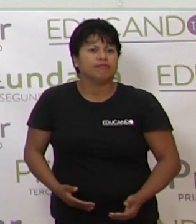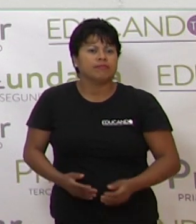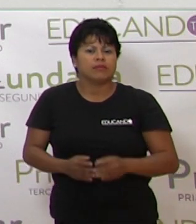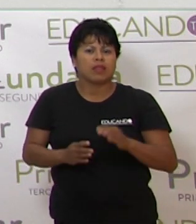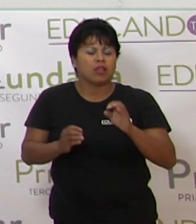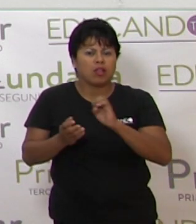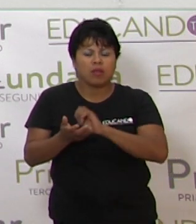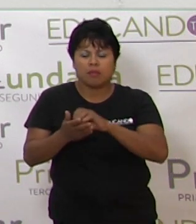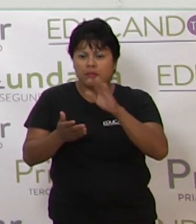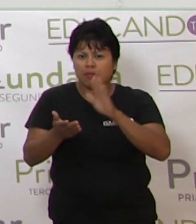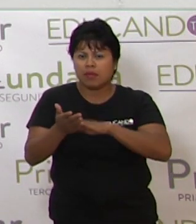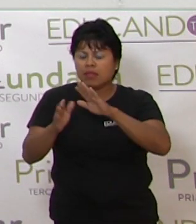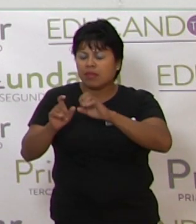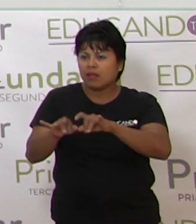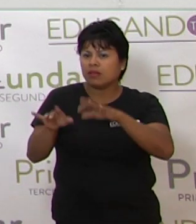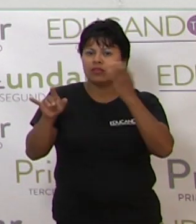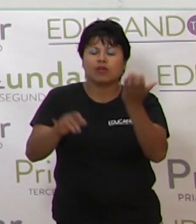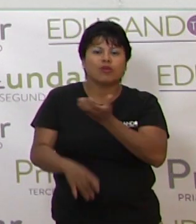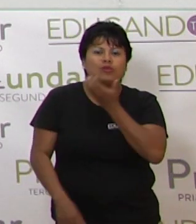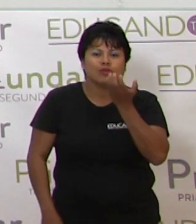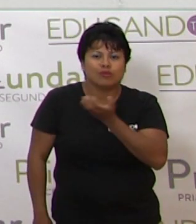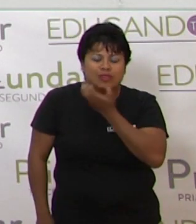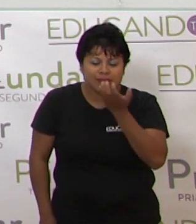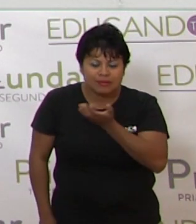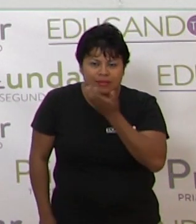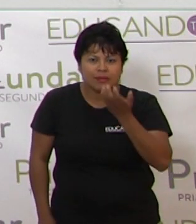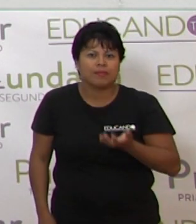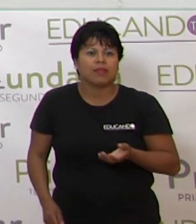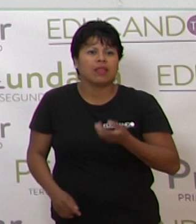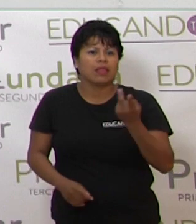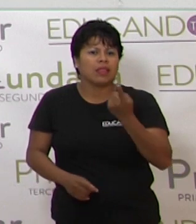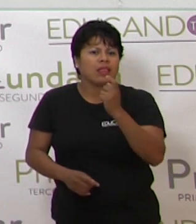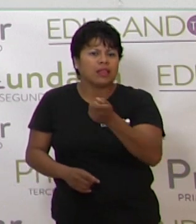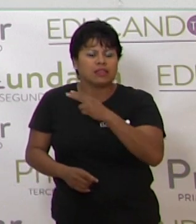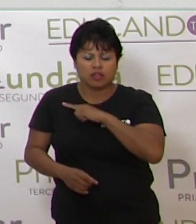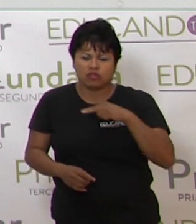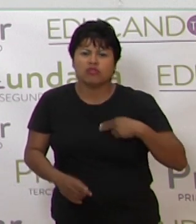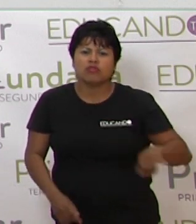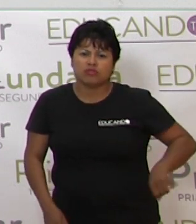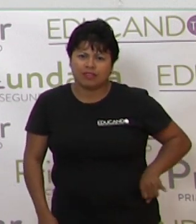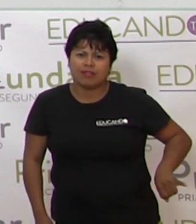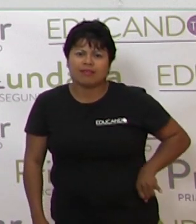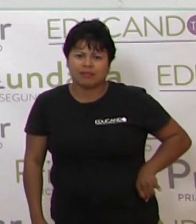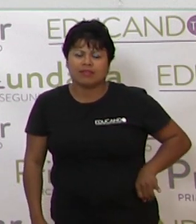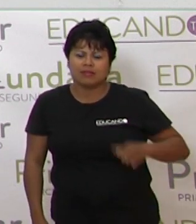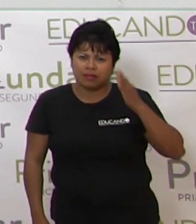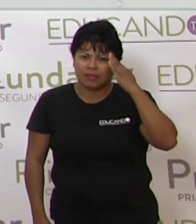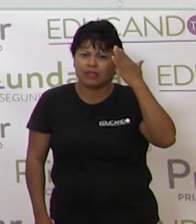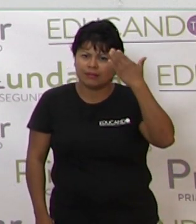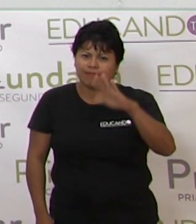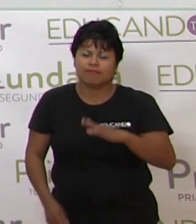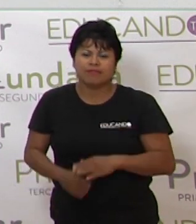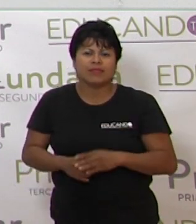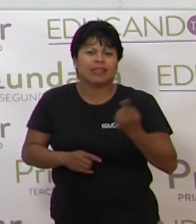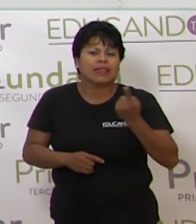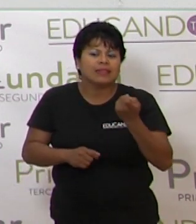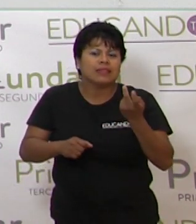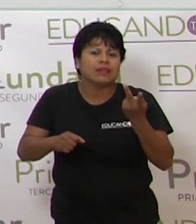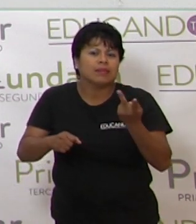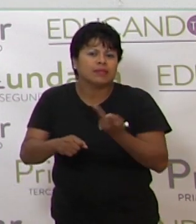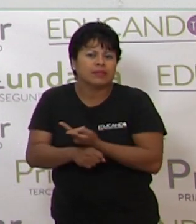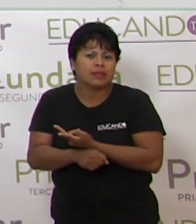digamos, pintoresca, costumbrista, que es lo que nos interesa, saber. O sea, ¿qué